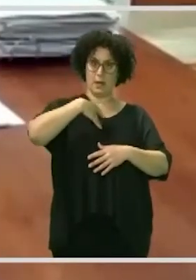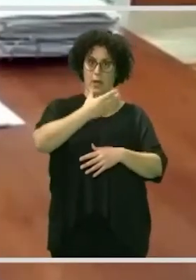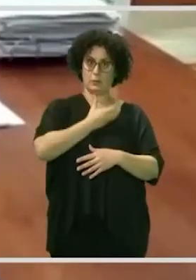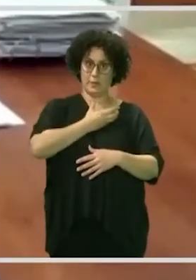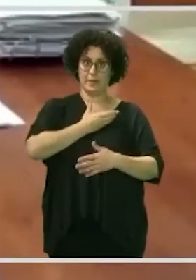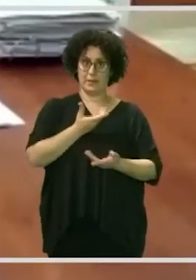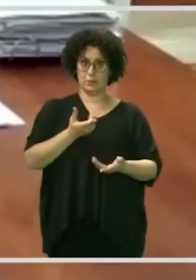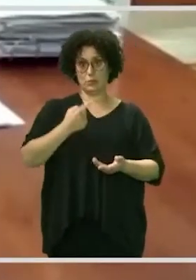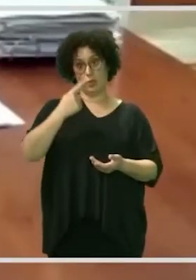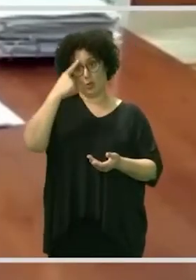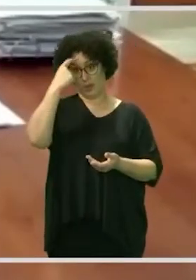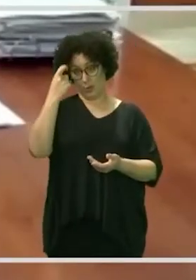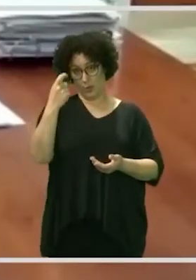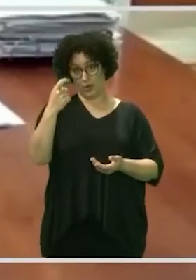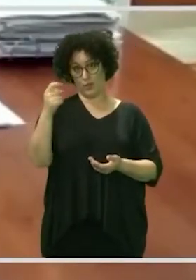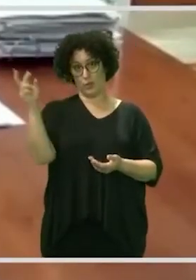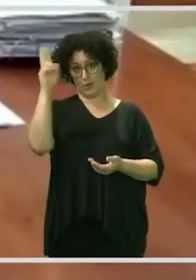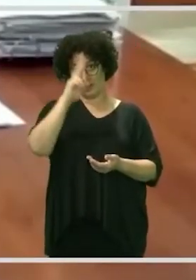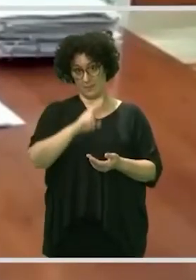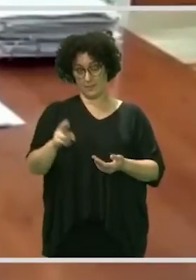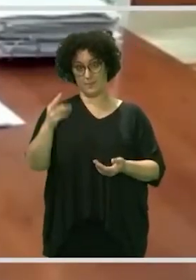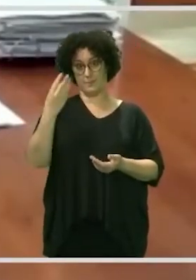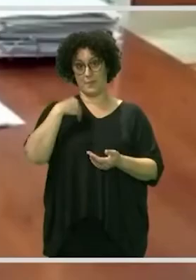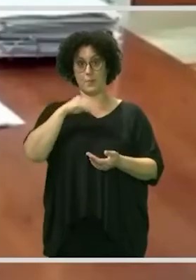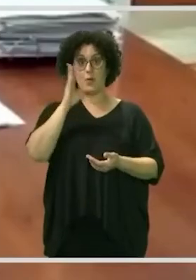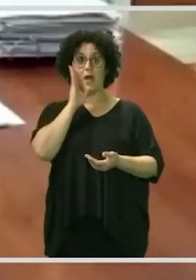le recuerdo, como le ha recordado a mi